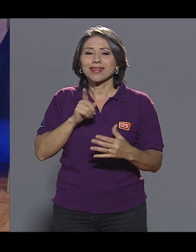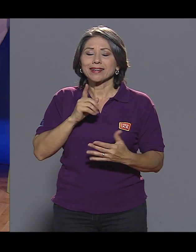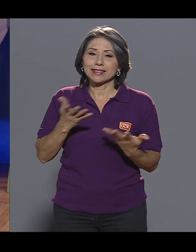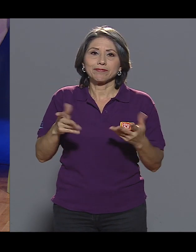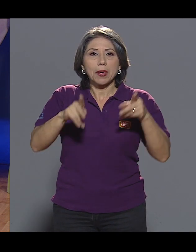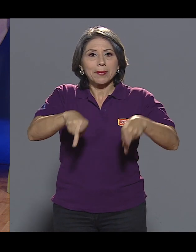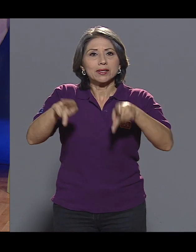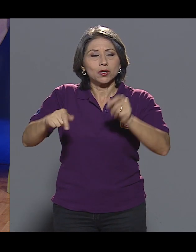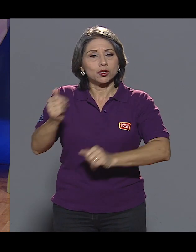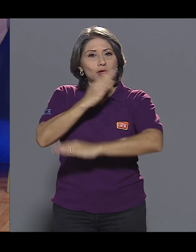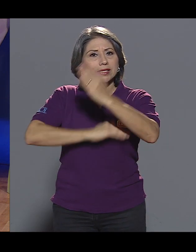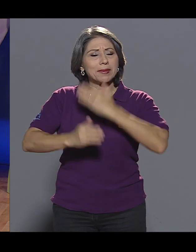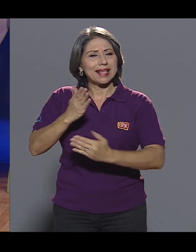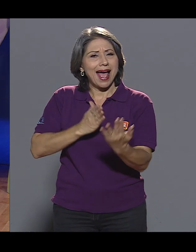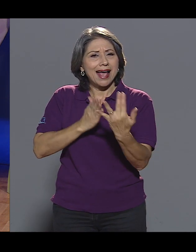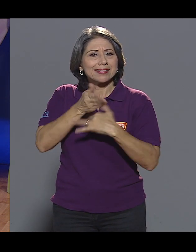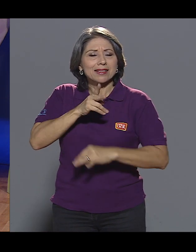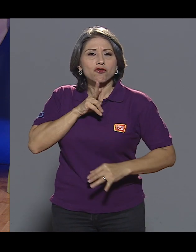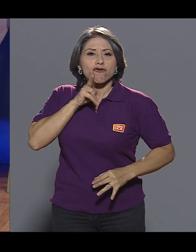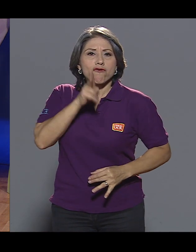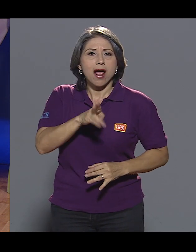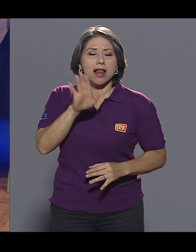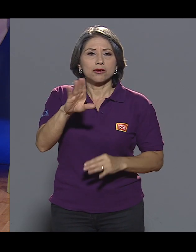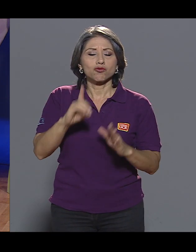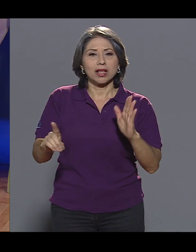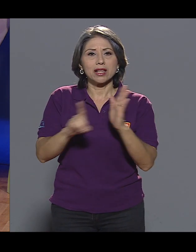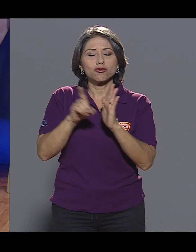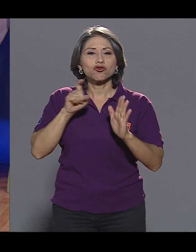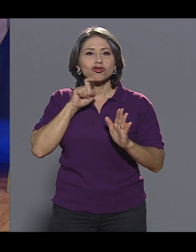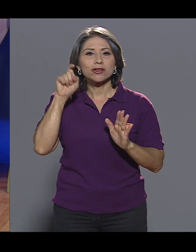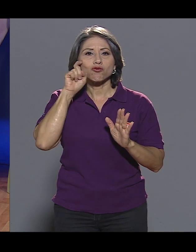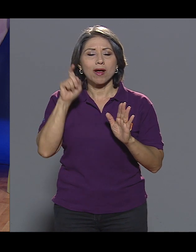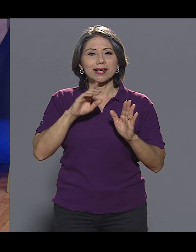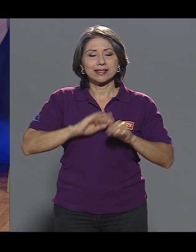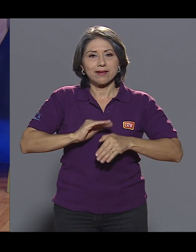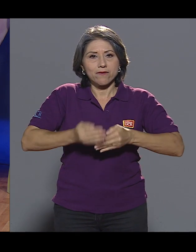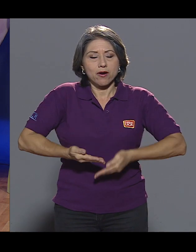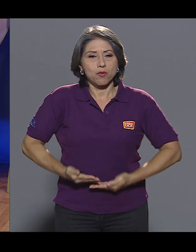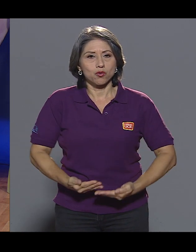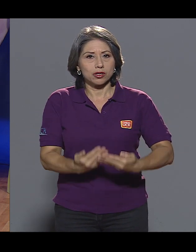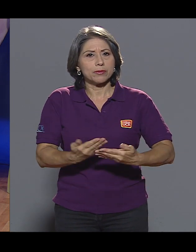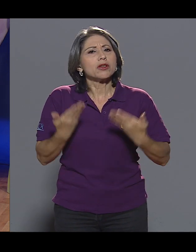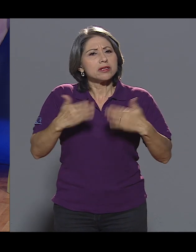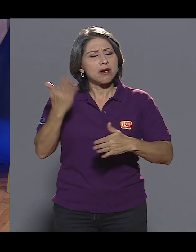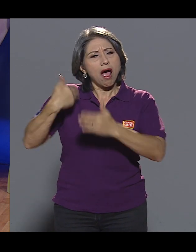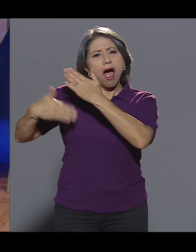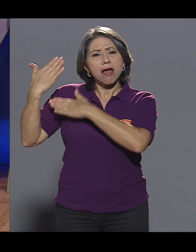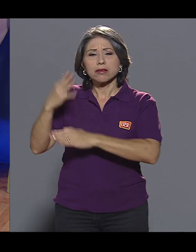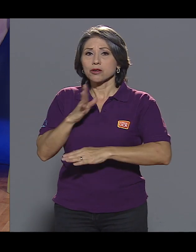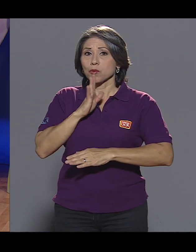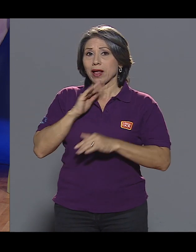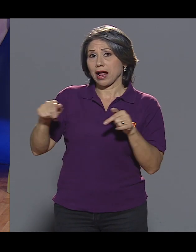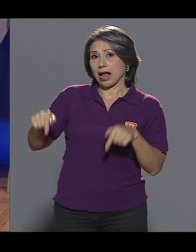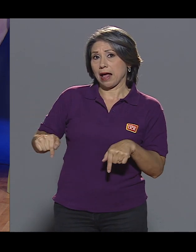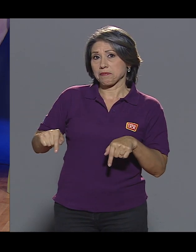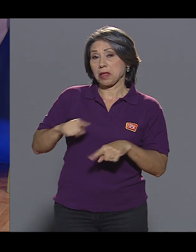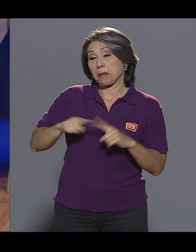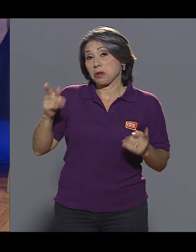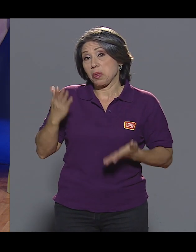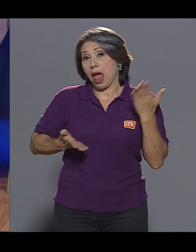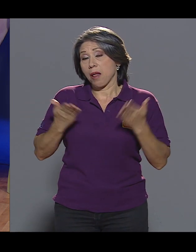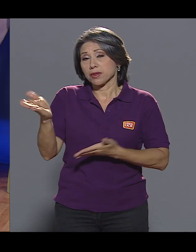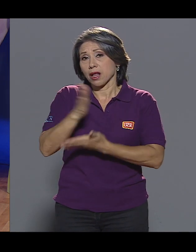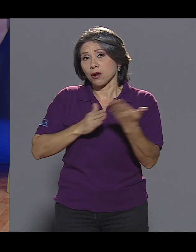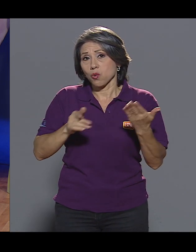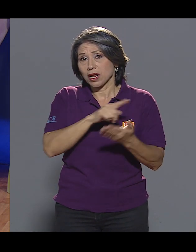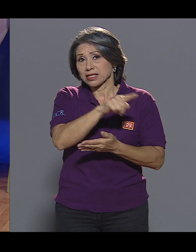de las personas con discapacidad a sus derechos sexuales y reproductivos. Lo hemos conversado en otras ocasiones acá en el programa, pero para quienes no hayan